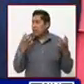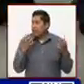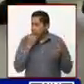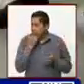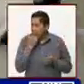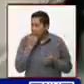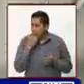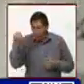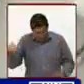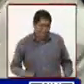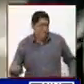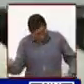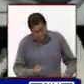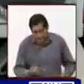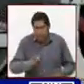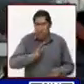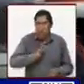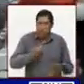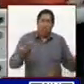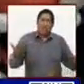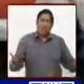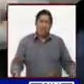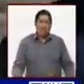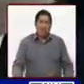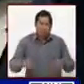se ha acuchillado.